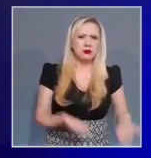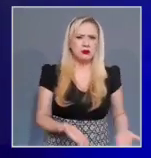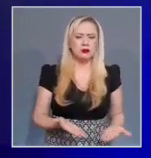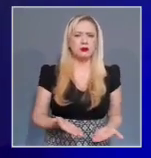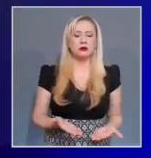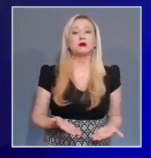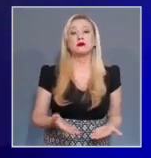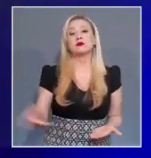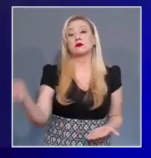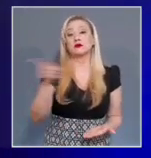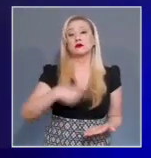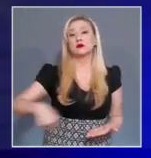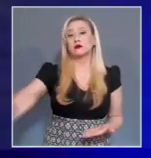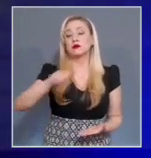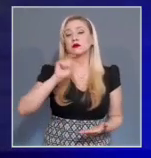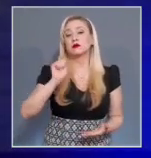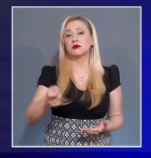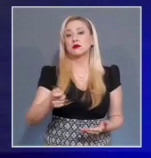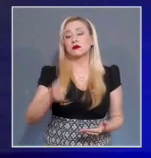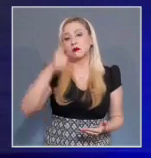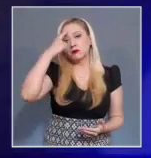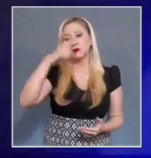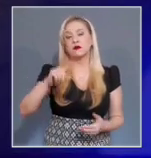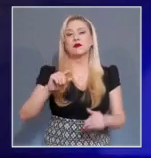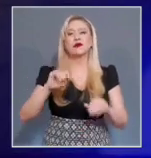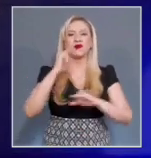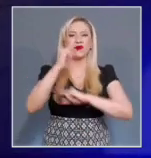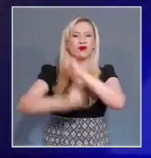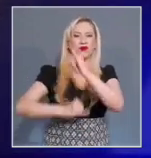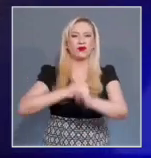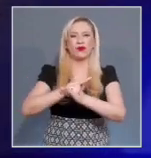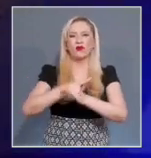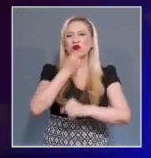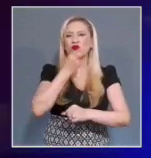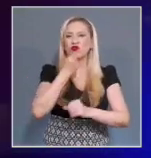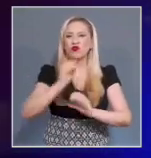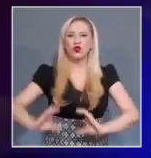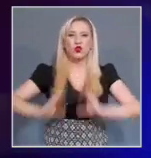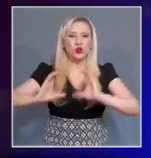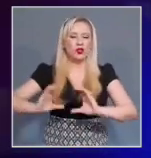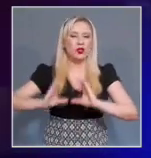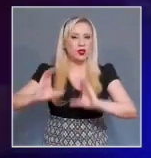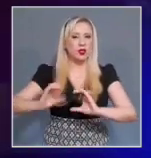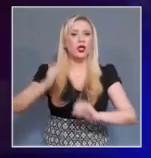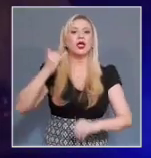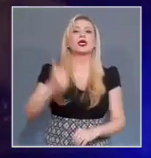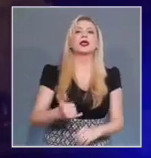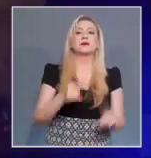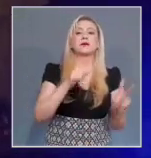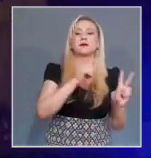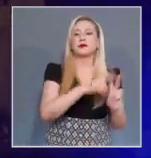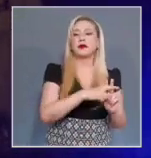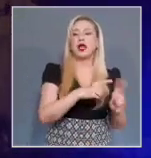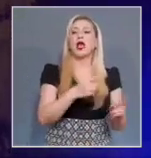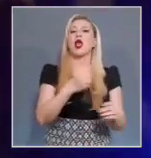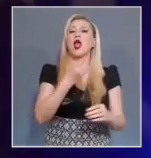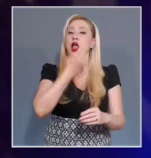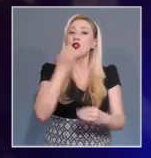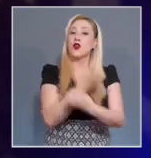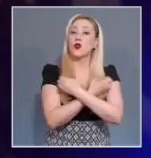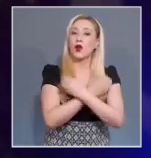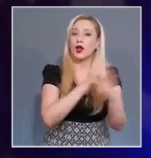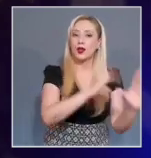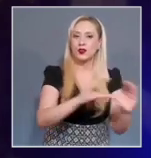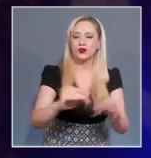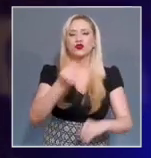organizaciones Plan International, Child Found y Educo, que atienden a niñas, niños,